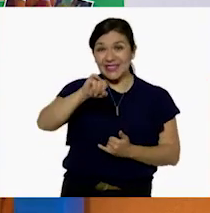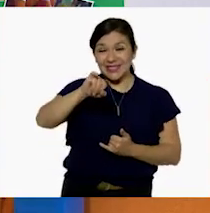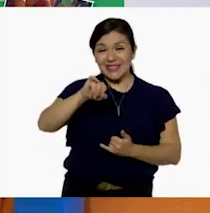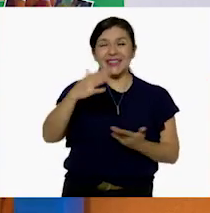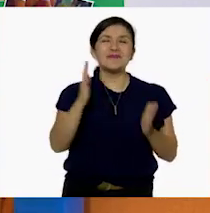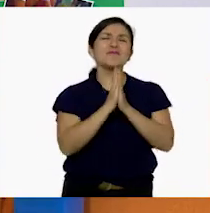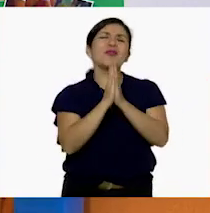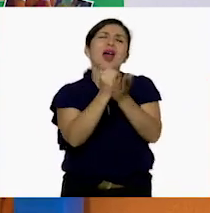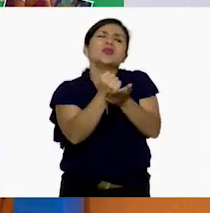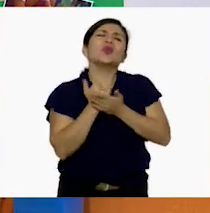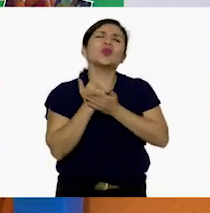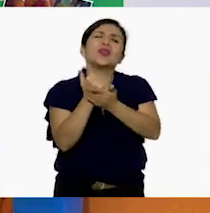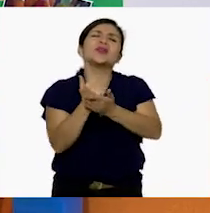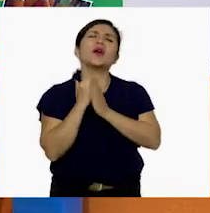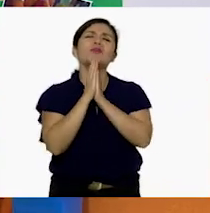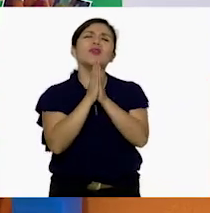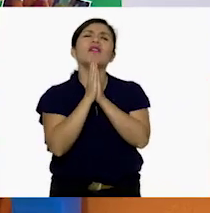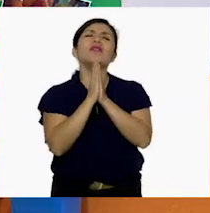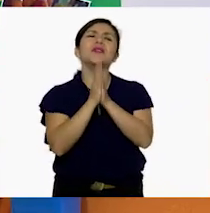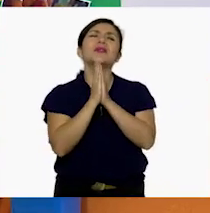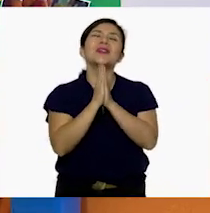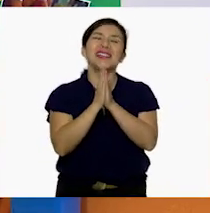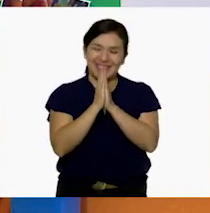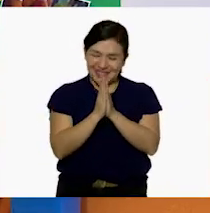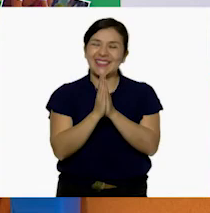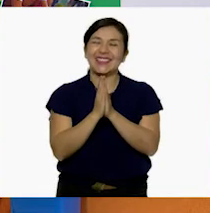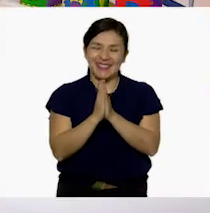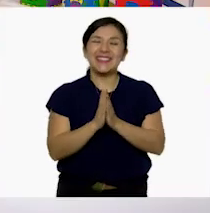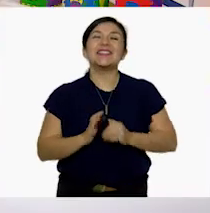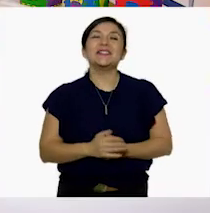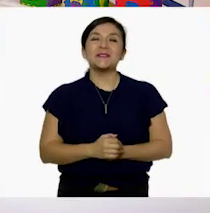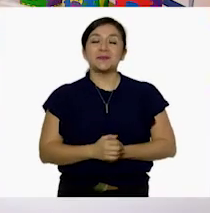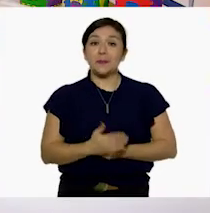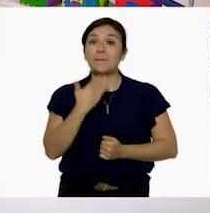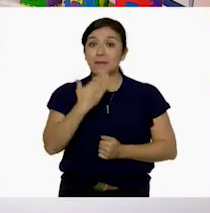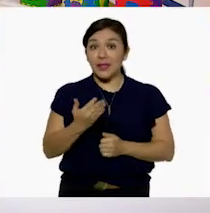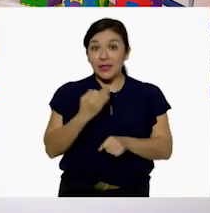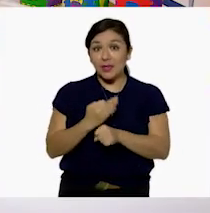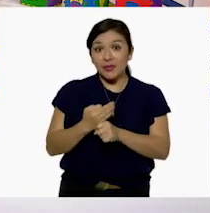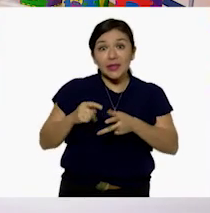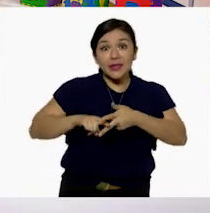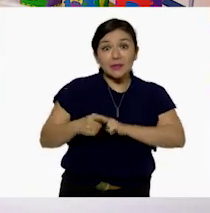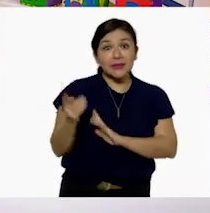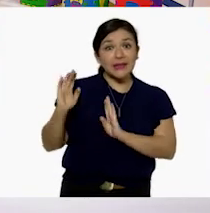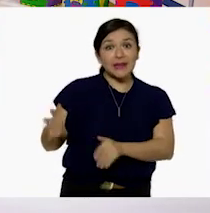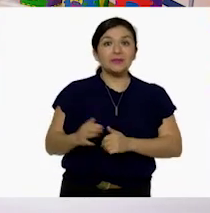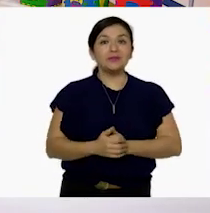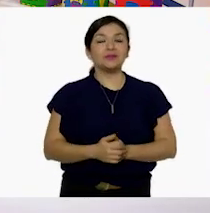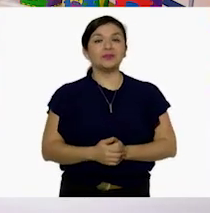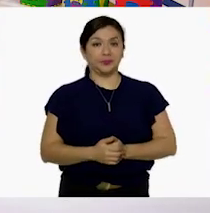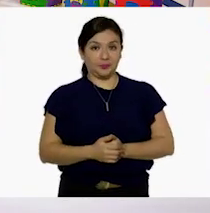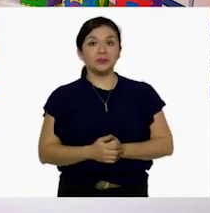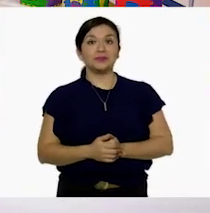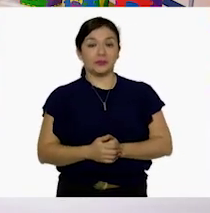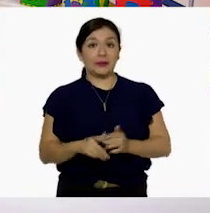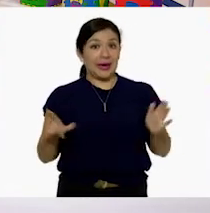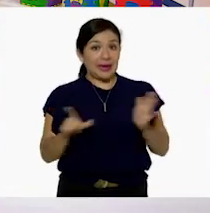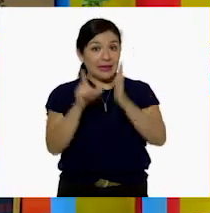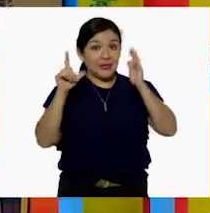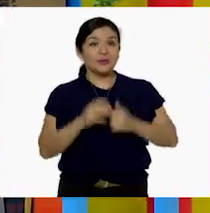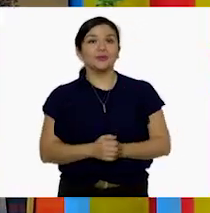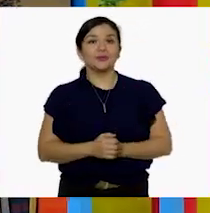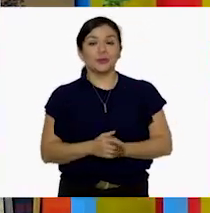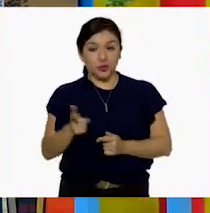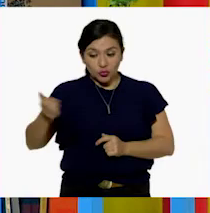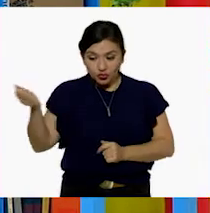Por favor, ayúdenme allá en casa, por favor, ayúdenme. Entonces, grítenme muy fuerte. Vamos a comenzar a jugar. Sale. Listo. Entonces, tira el dado, Pepe.